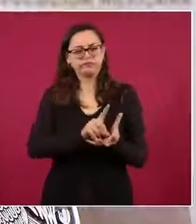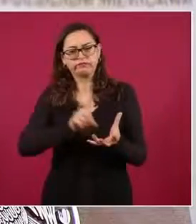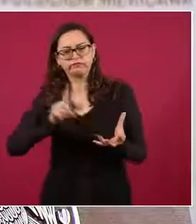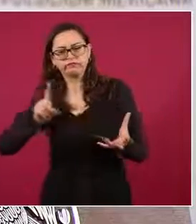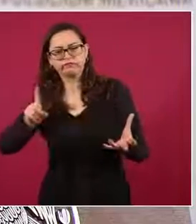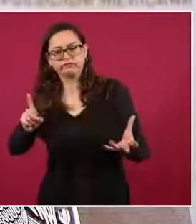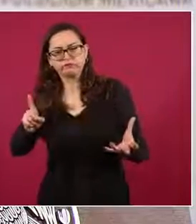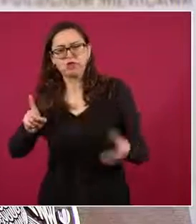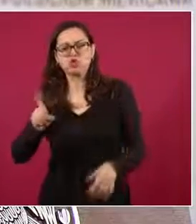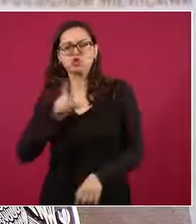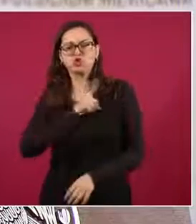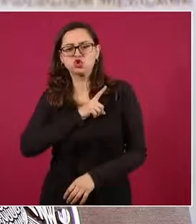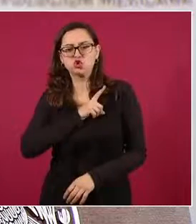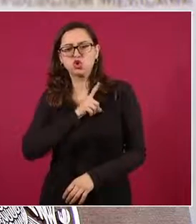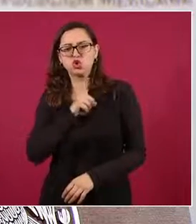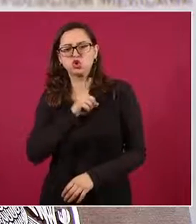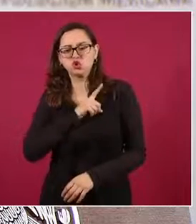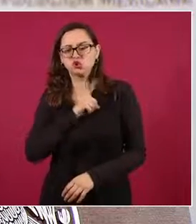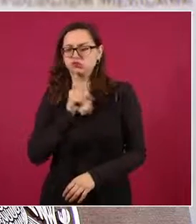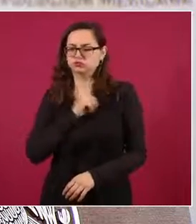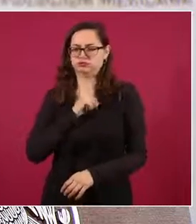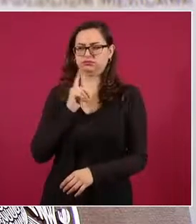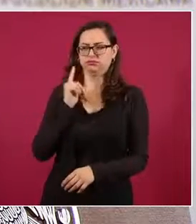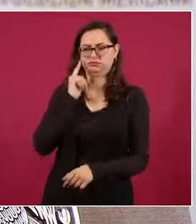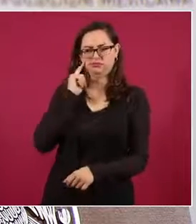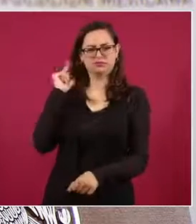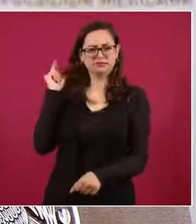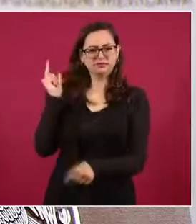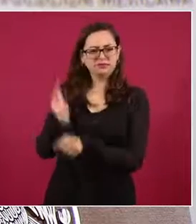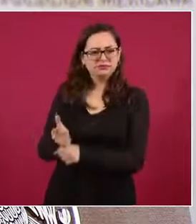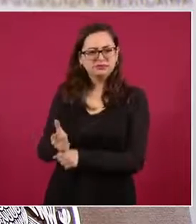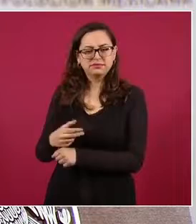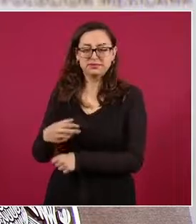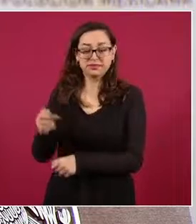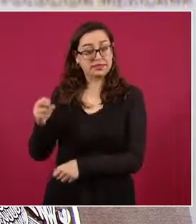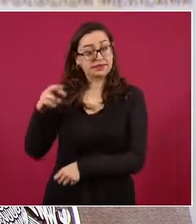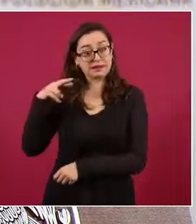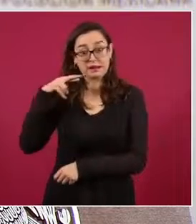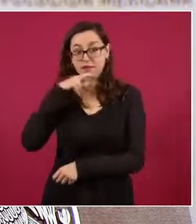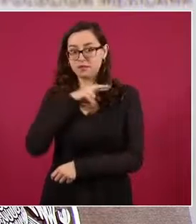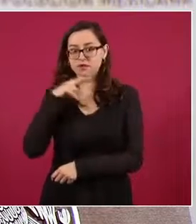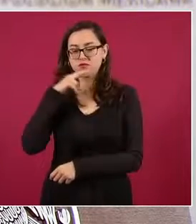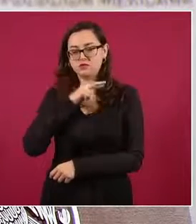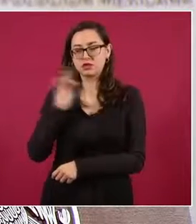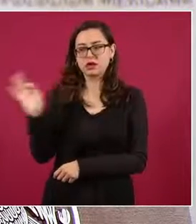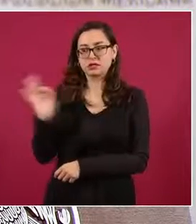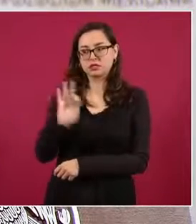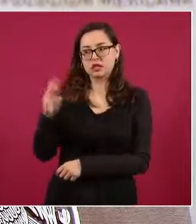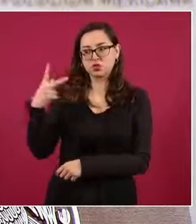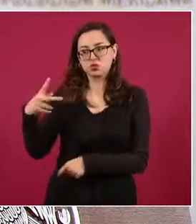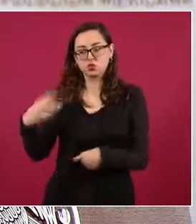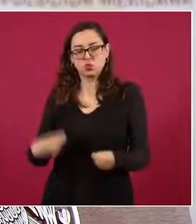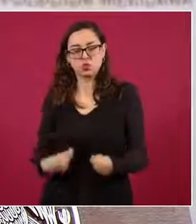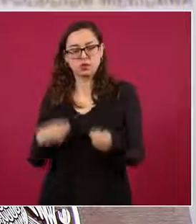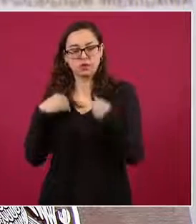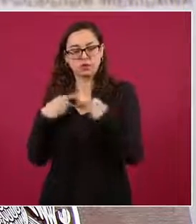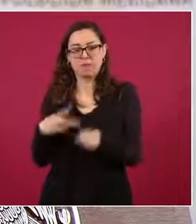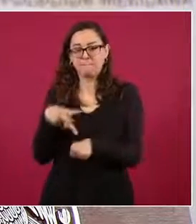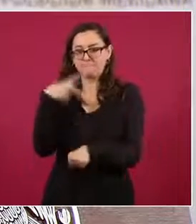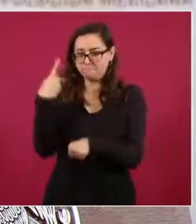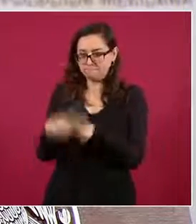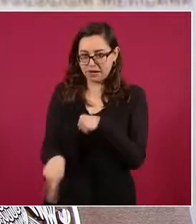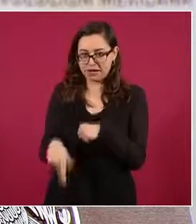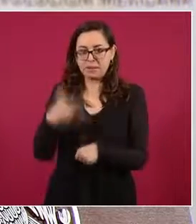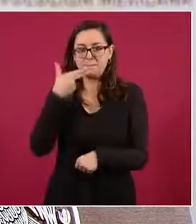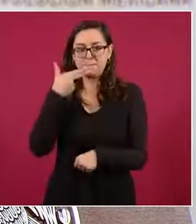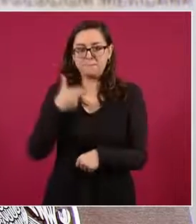empiezan a tener comportamientos de riesgo que pueden hacer que su propia vida se pierda, o